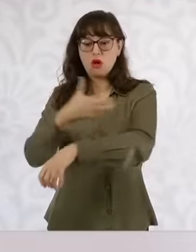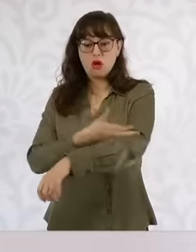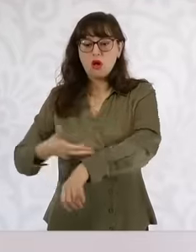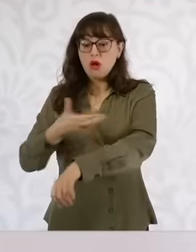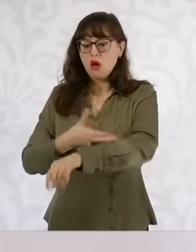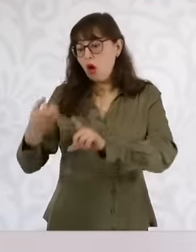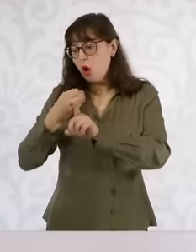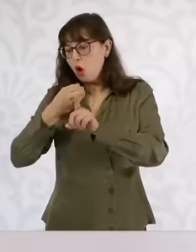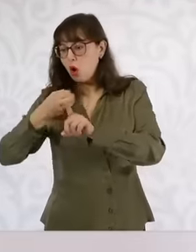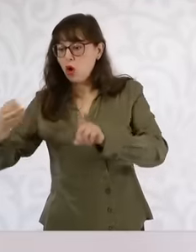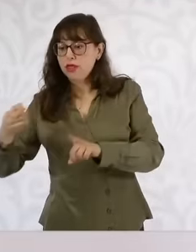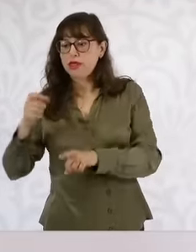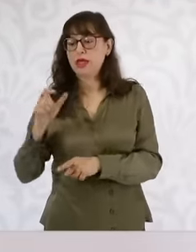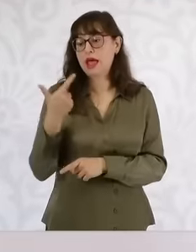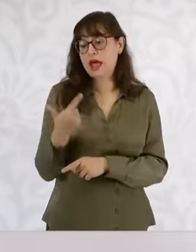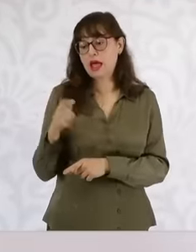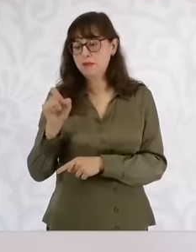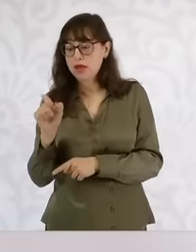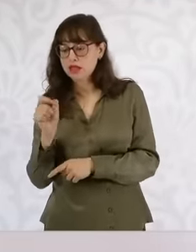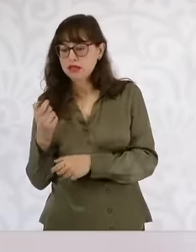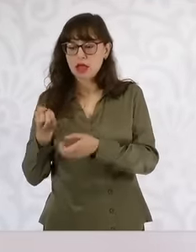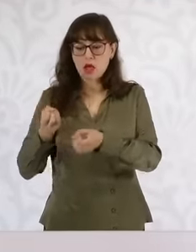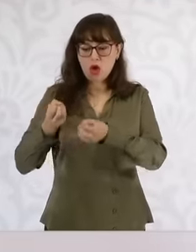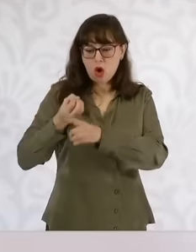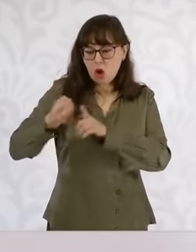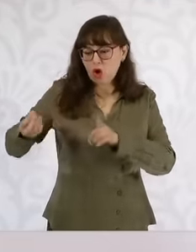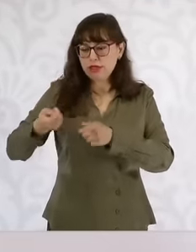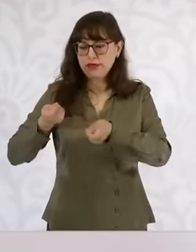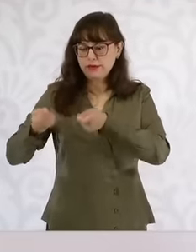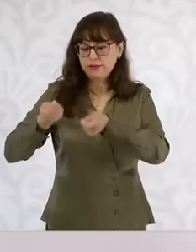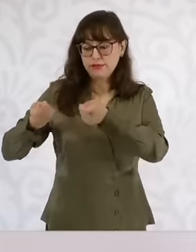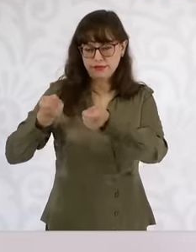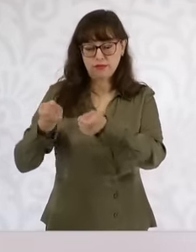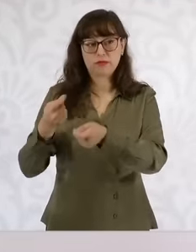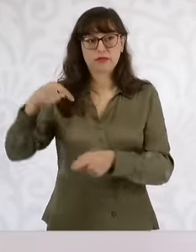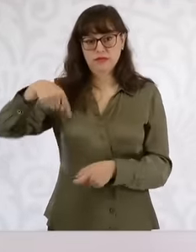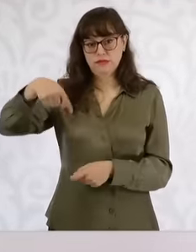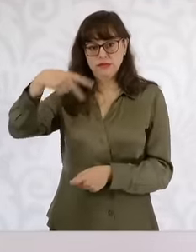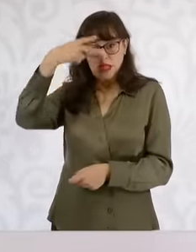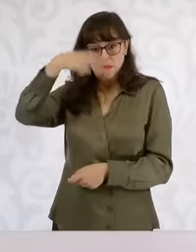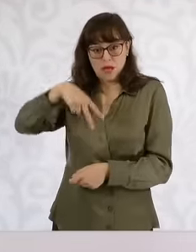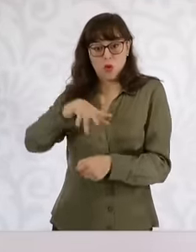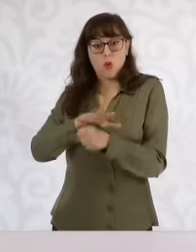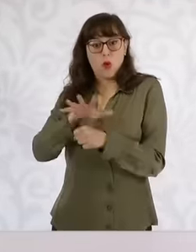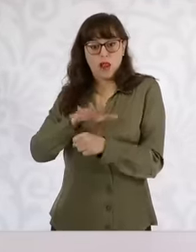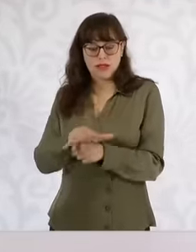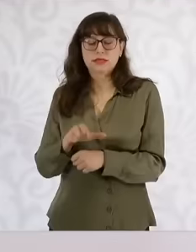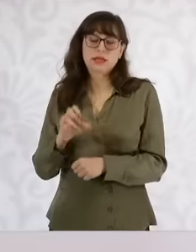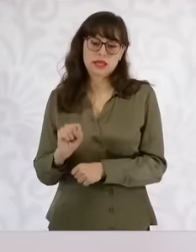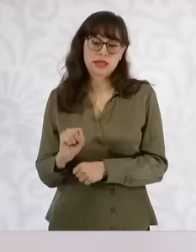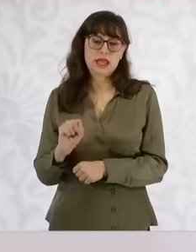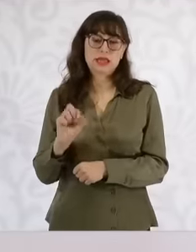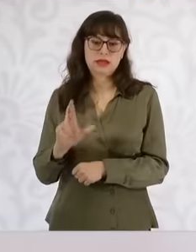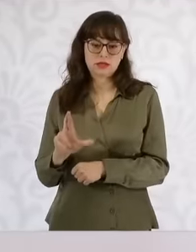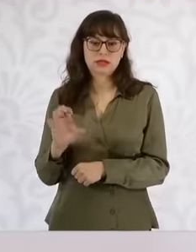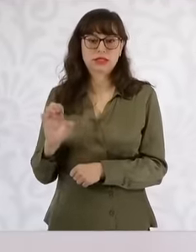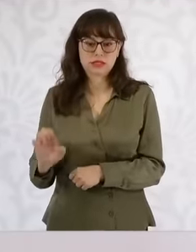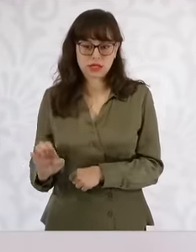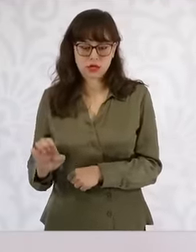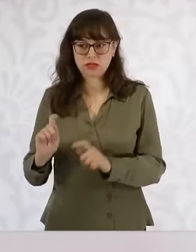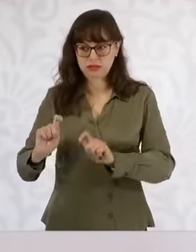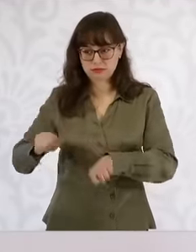G20. El Sherpa de México está en la Secretaría de Relaciones Exteriores. Ahora,